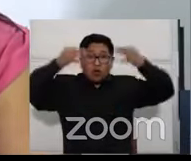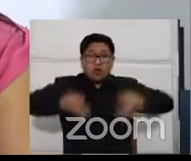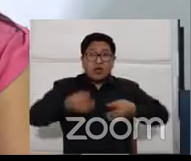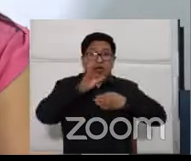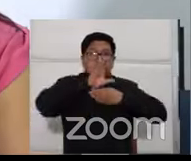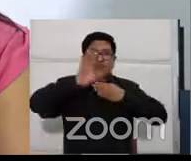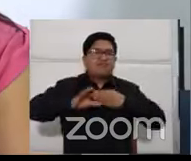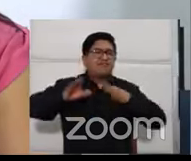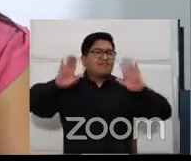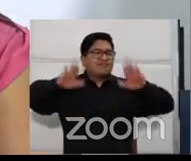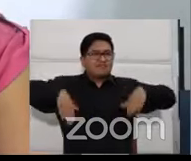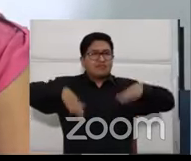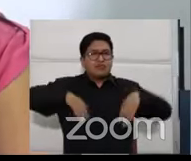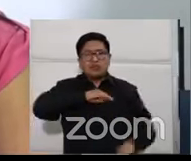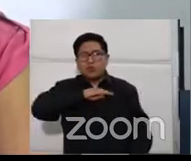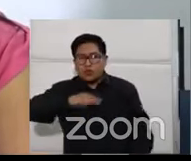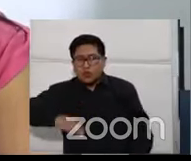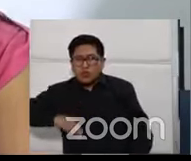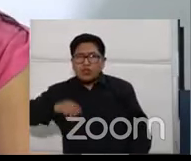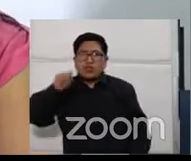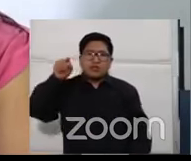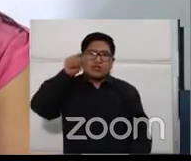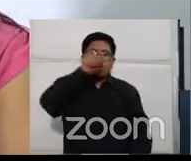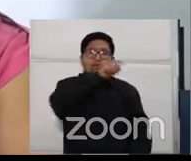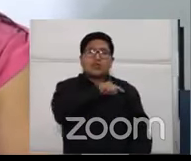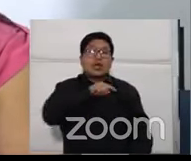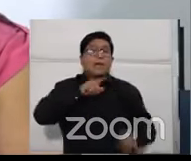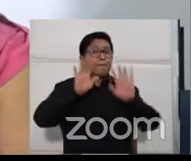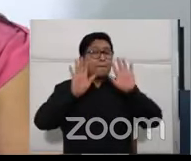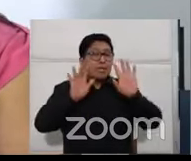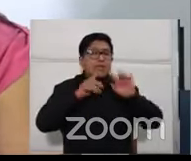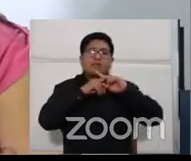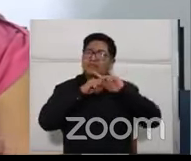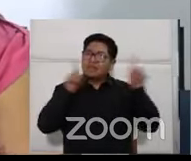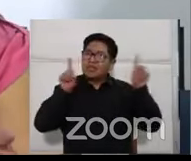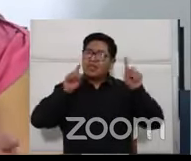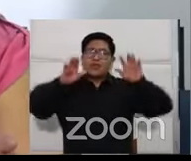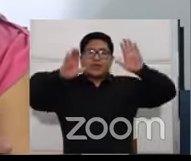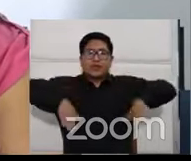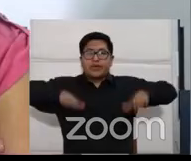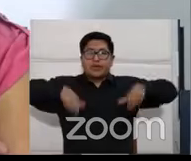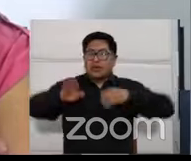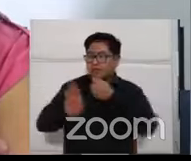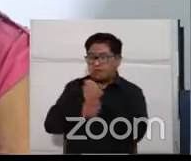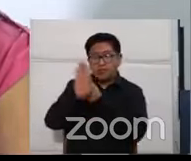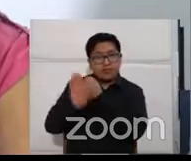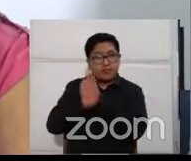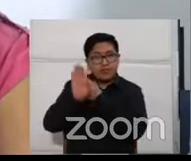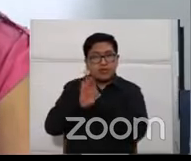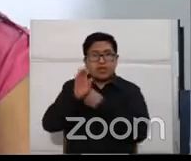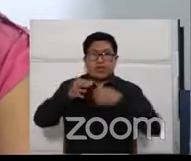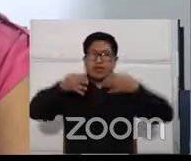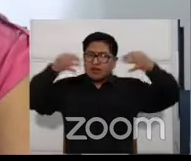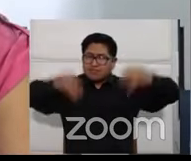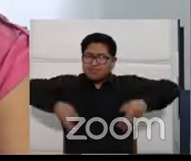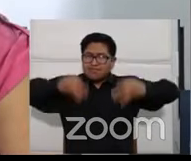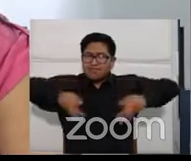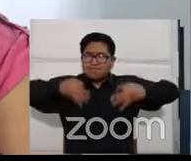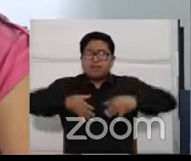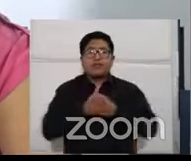autónomos municipales estos no están generando primero un nivel de protección real pero tampoco está